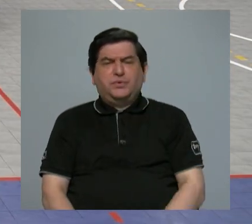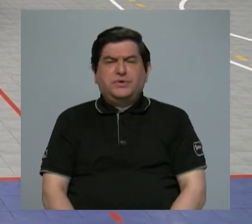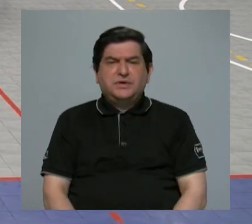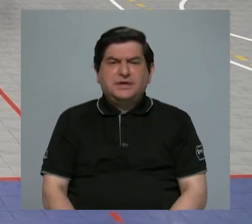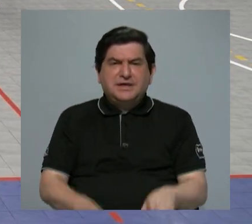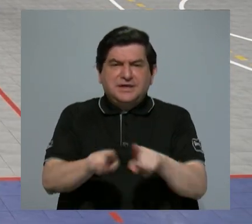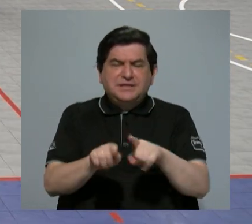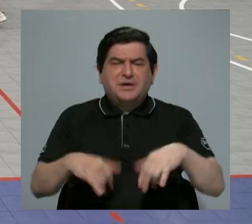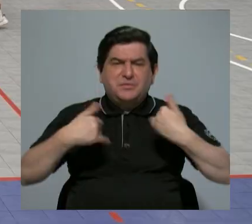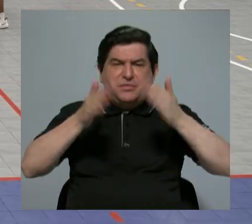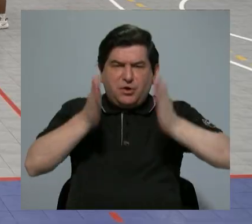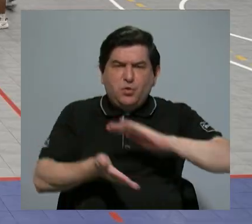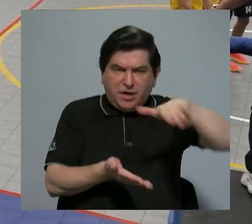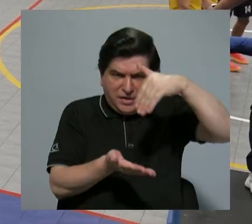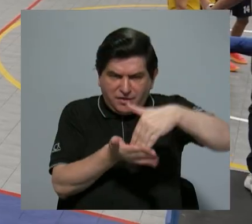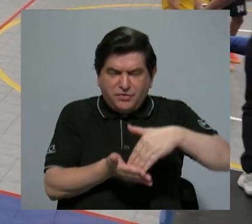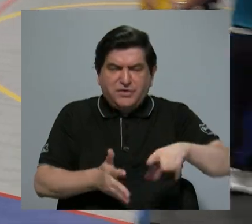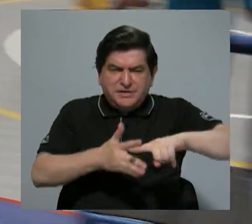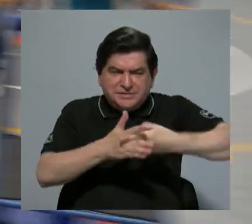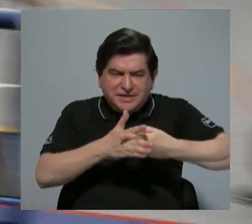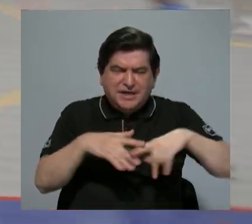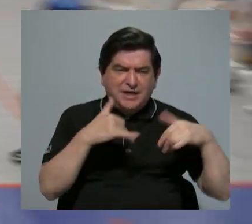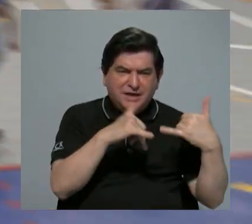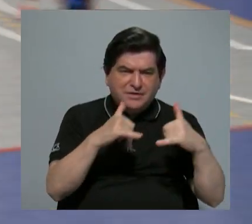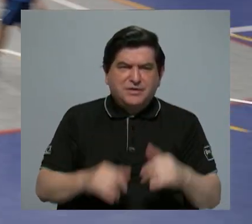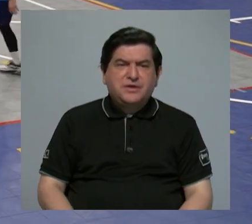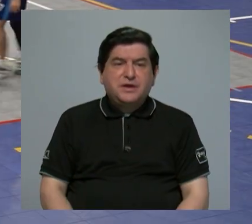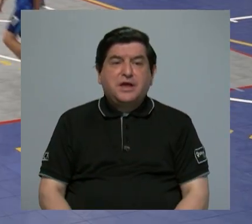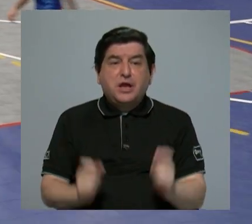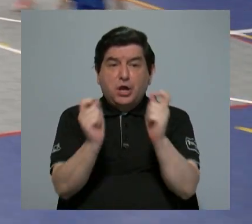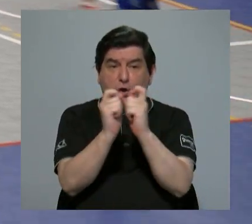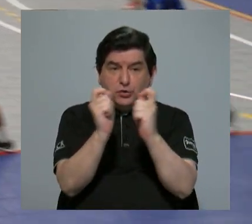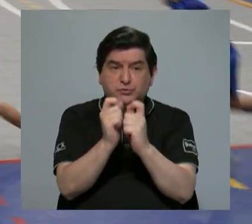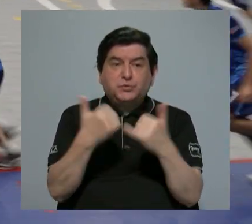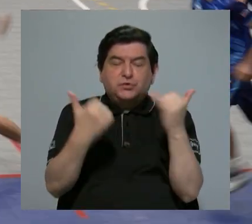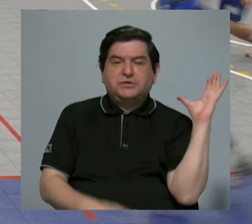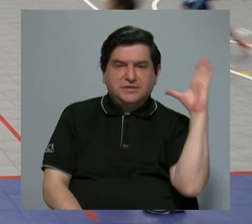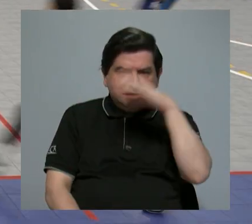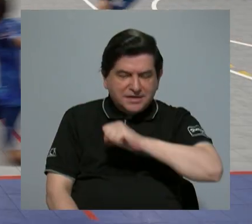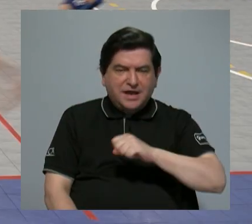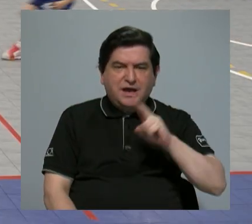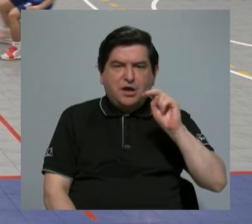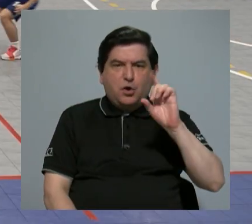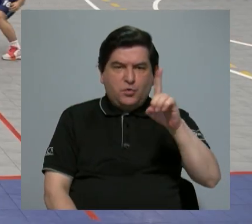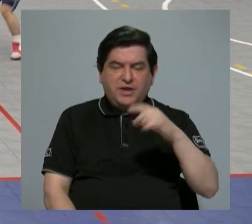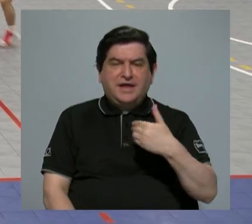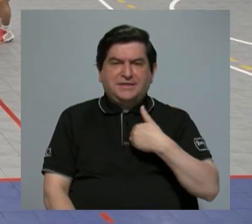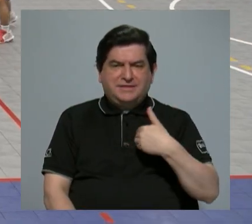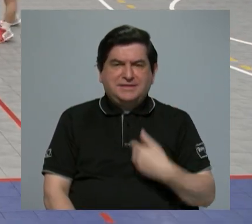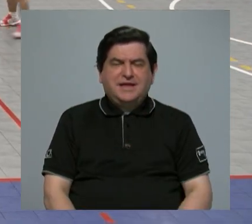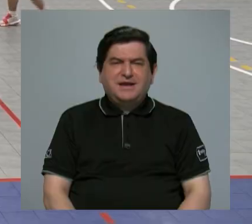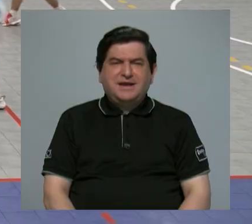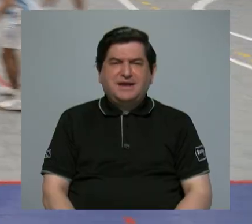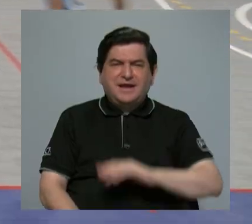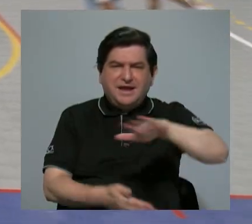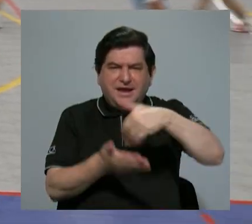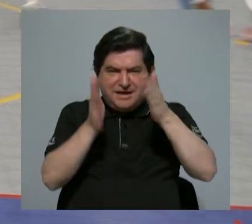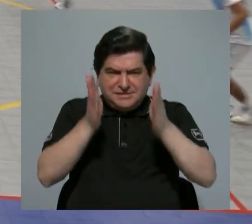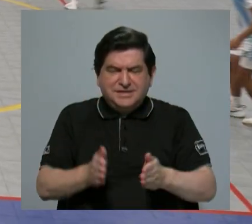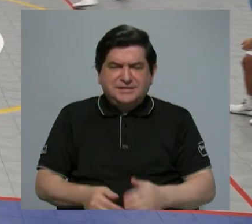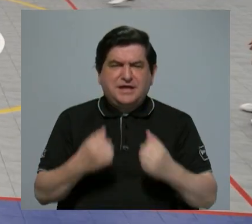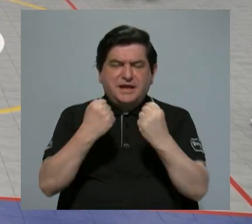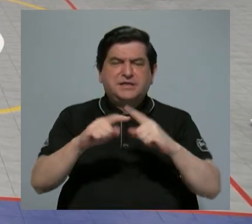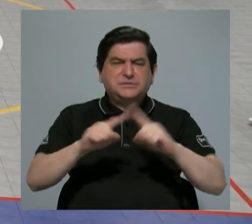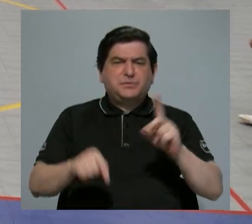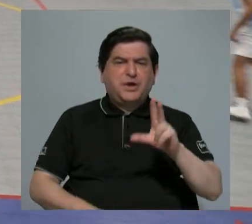inteligencia. Tenemos a nuestros centrales que por ahí empezamos a jugar y donde empezó a entrar la gran mayoría de los puntos, ¿verdad? Ya nos dimos cuenta que la UNED sí tiene centrales fuertes, pero en el bloqueo